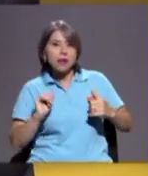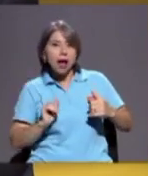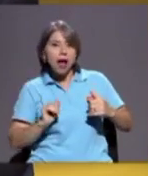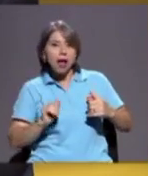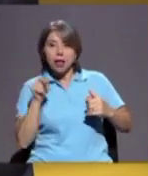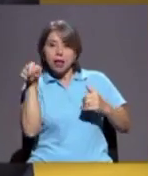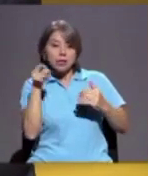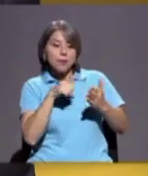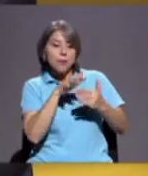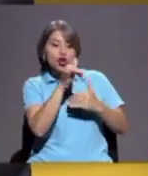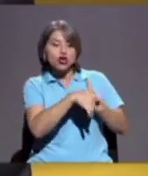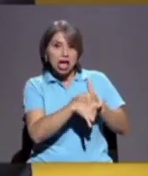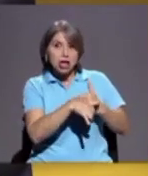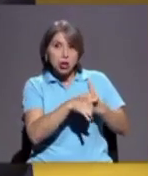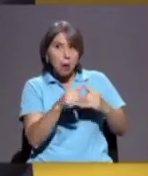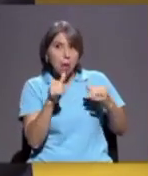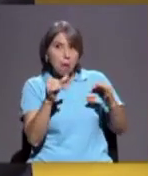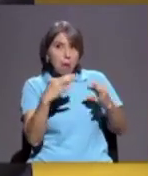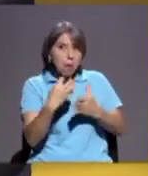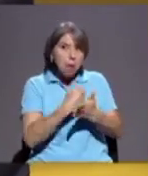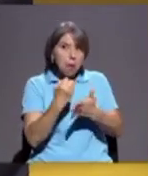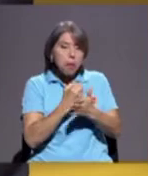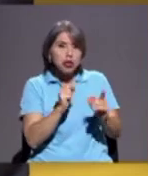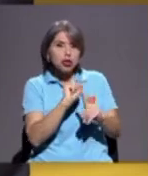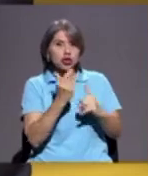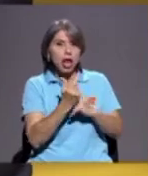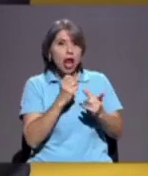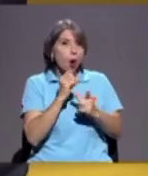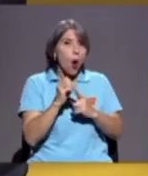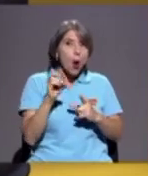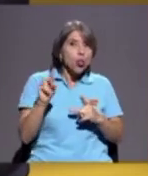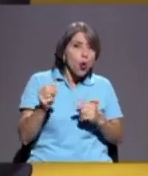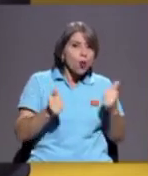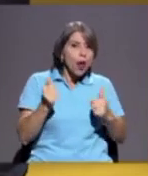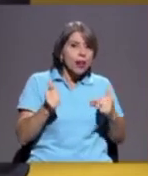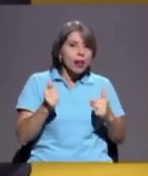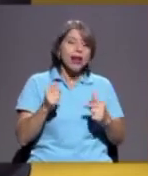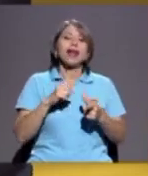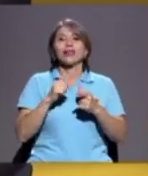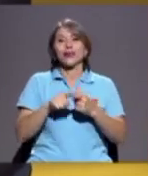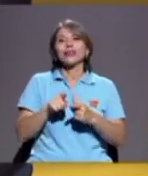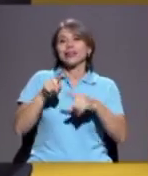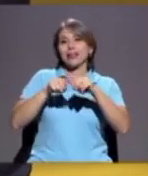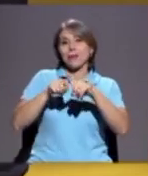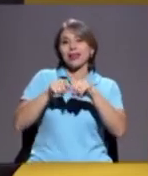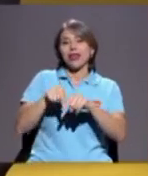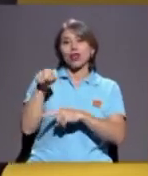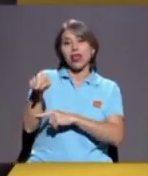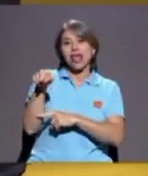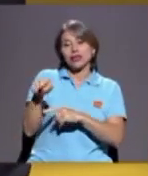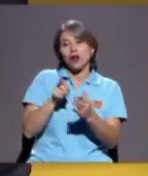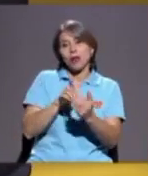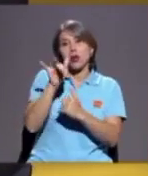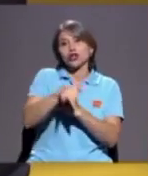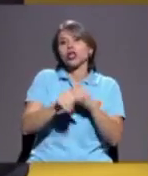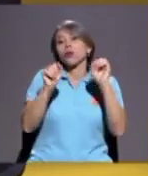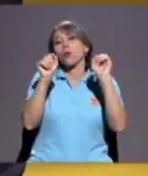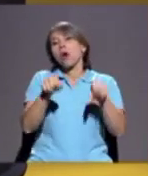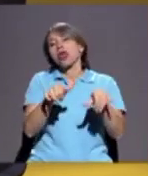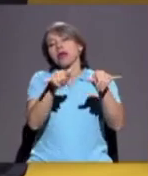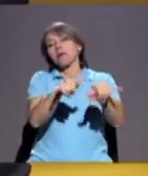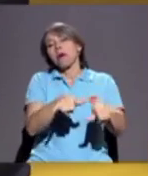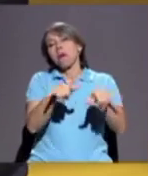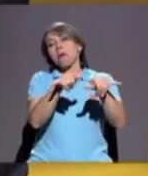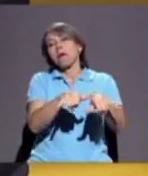proyecto, digamos, socialmente rentable o no, ¿verdad? Y dependiendo de eso, pues el proyecto puede dejarse ahí